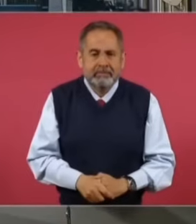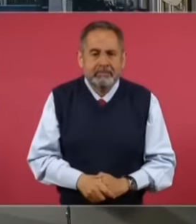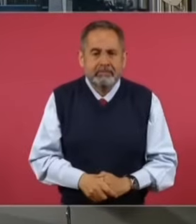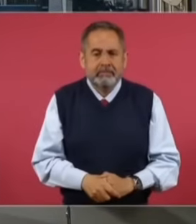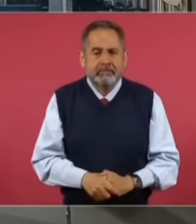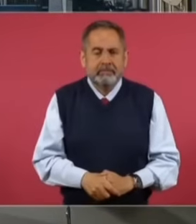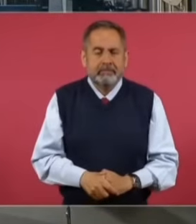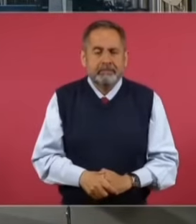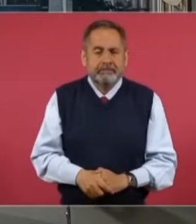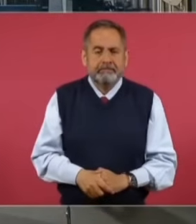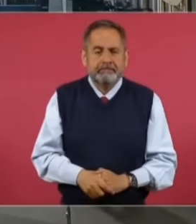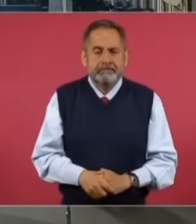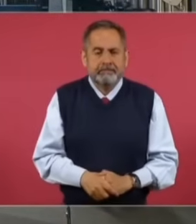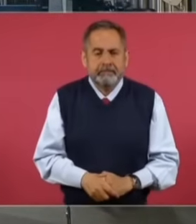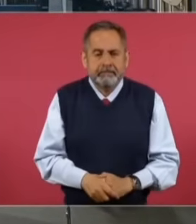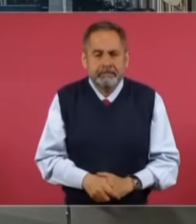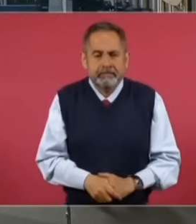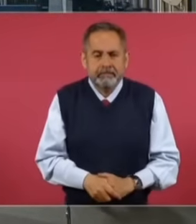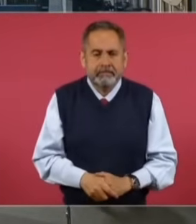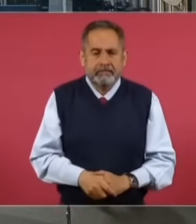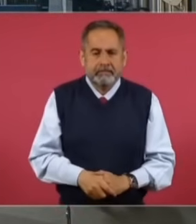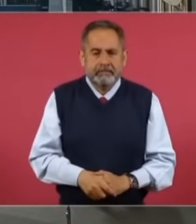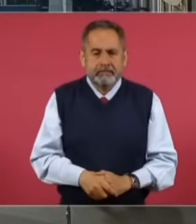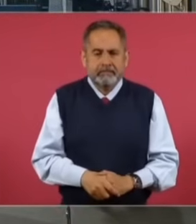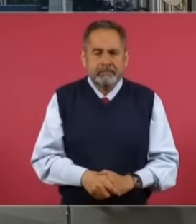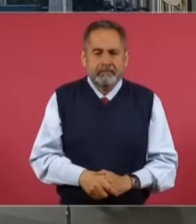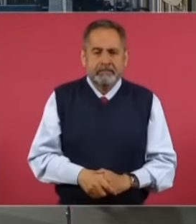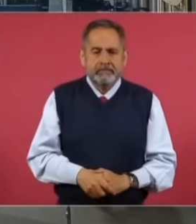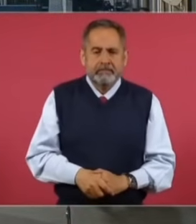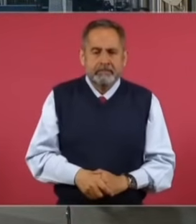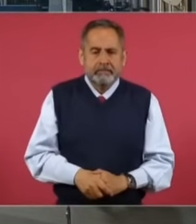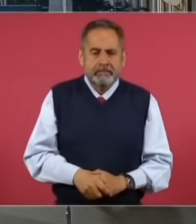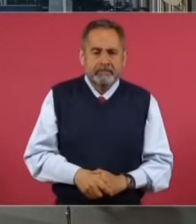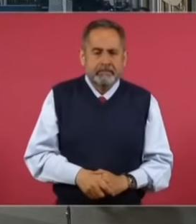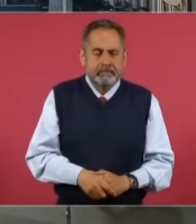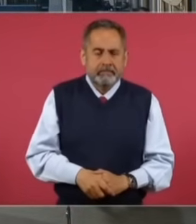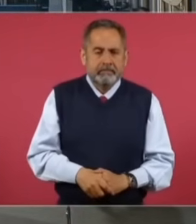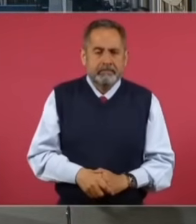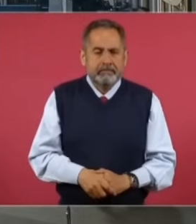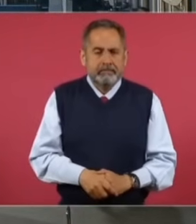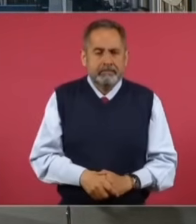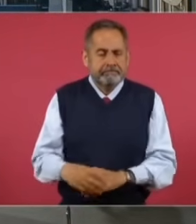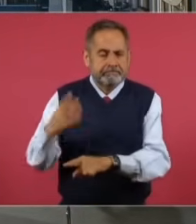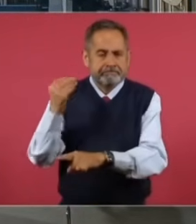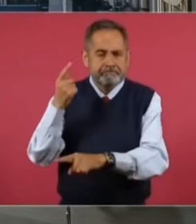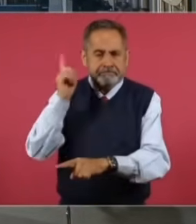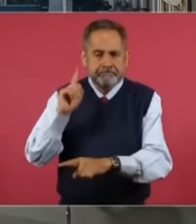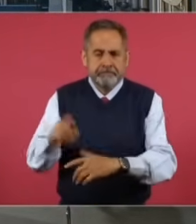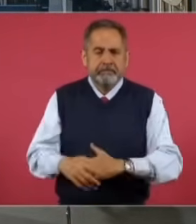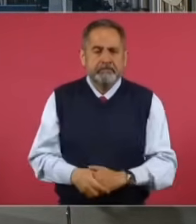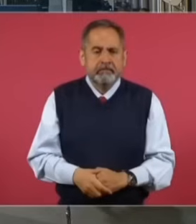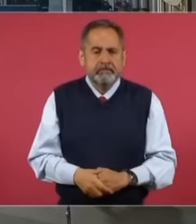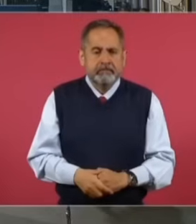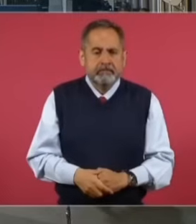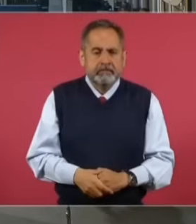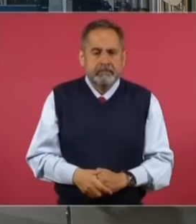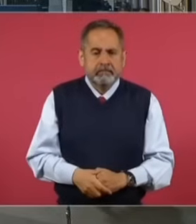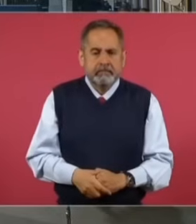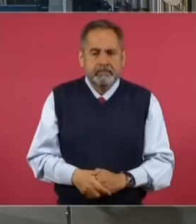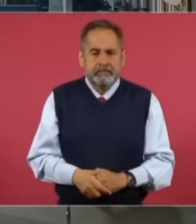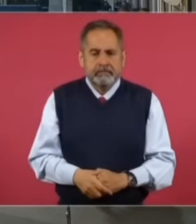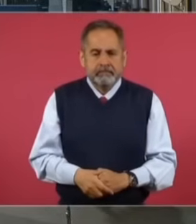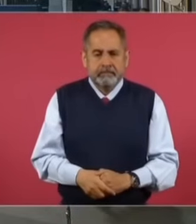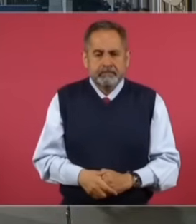todavía hay autoridades vivas, tanto de militares como civiles, que pide a la Fiscalía General actuar en consecuencia, incluso a generales y a